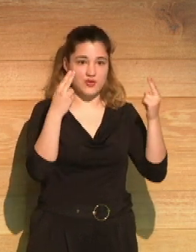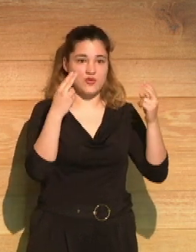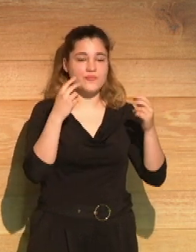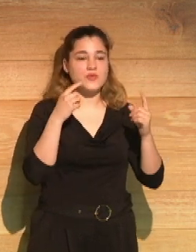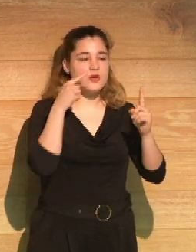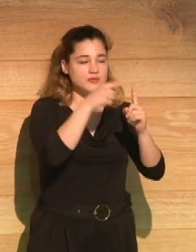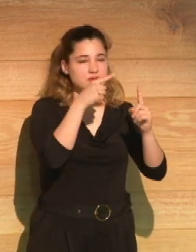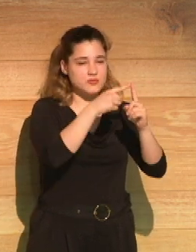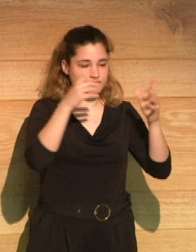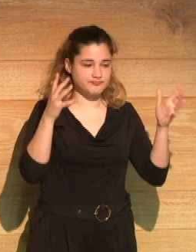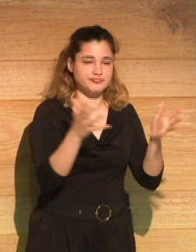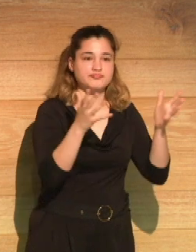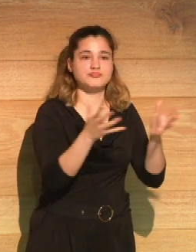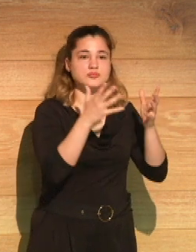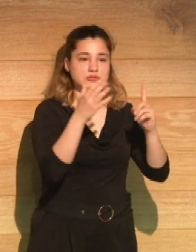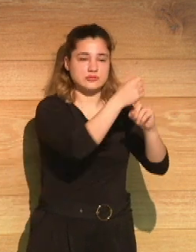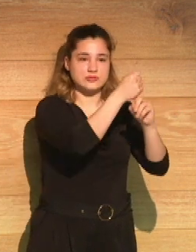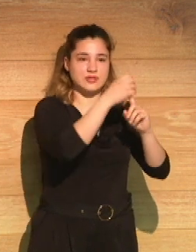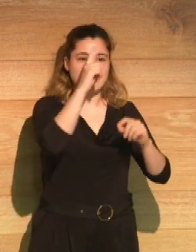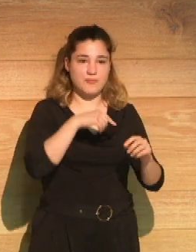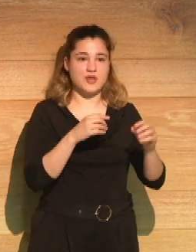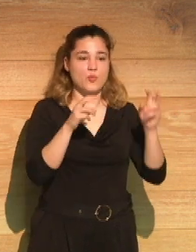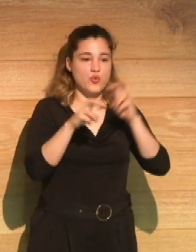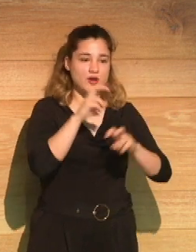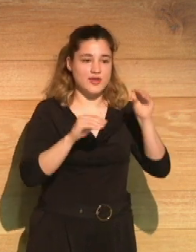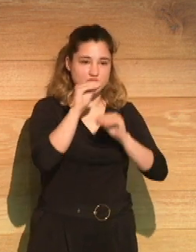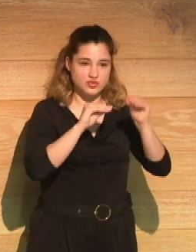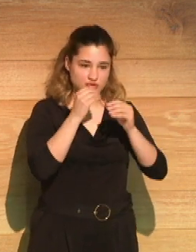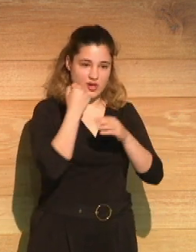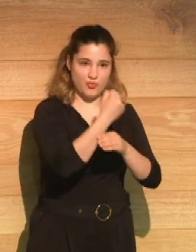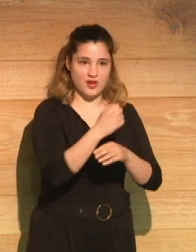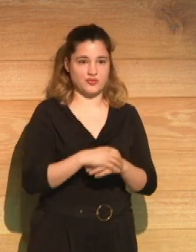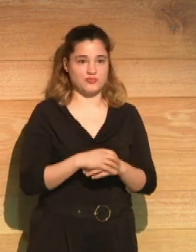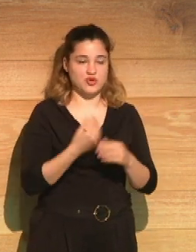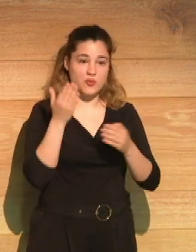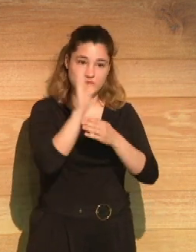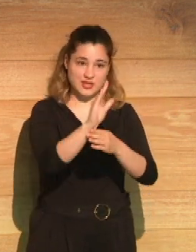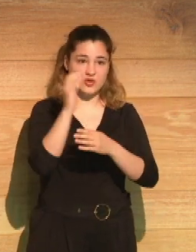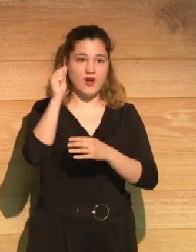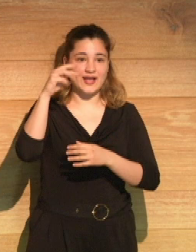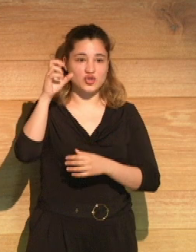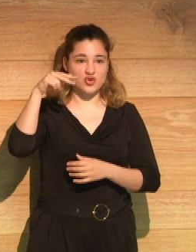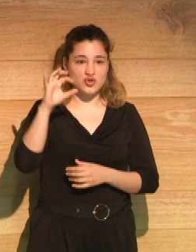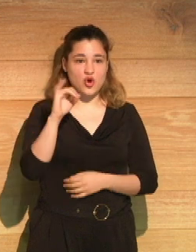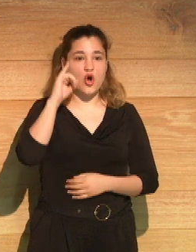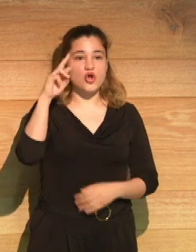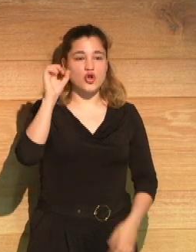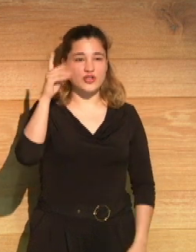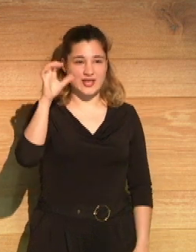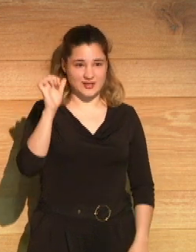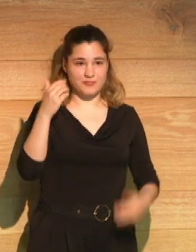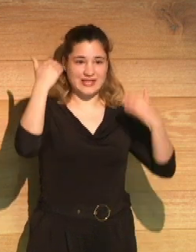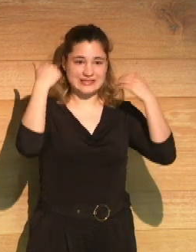en la búsqueda de soluciones. Tengo el placer de presentarles a Antonio Rodríguez, presidente del ICOM, Comité Internacional